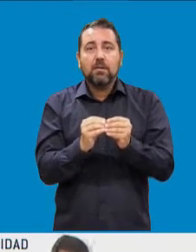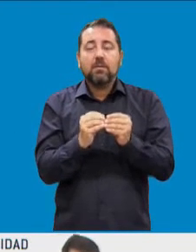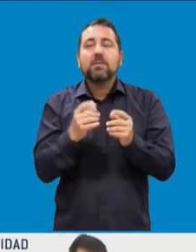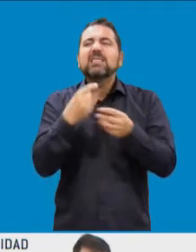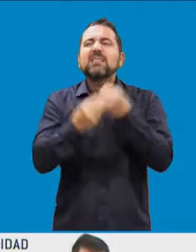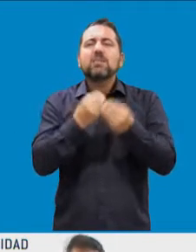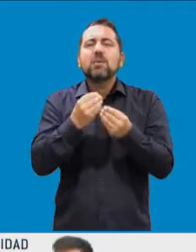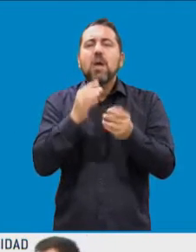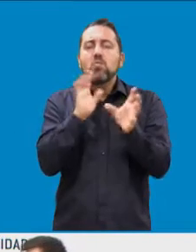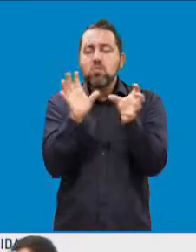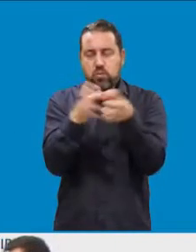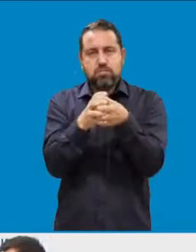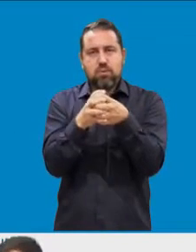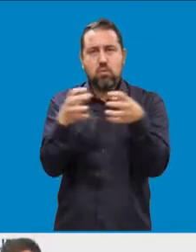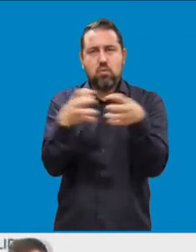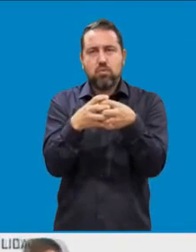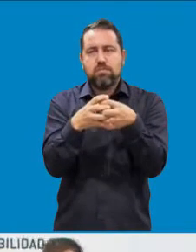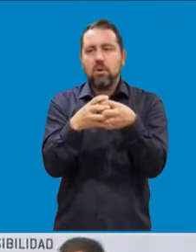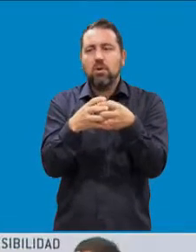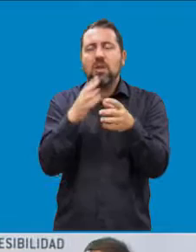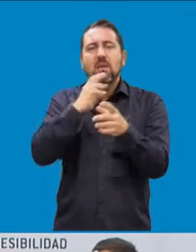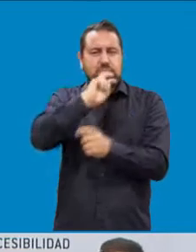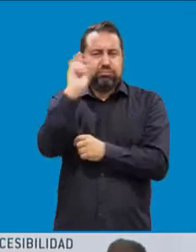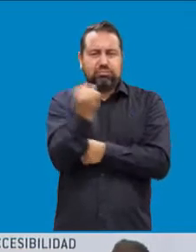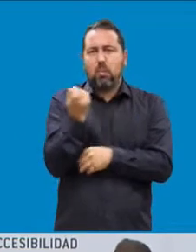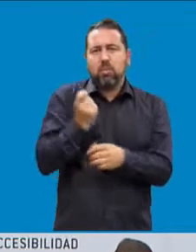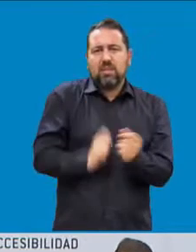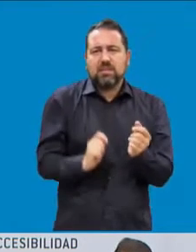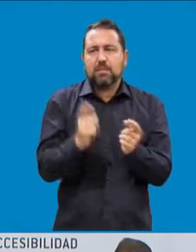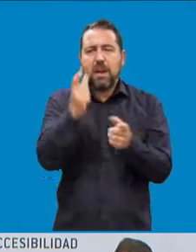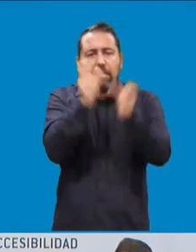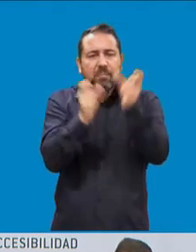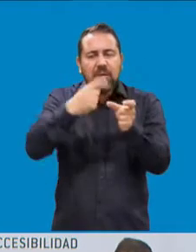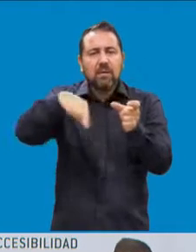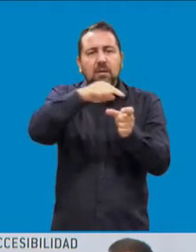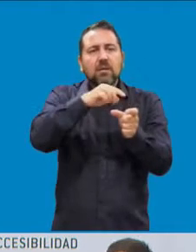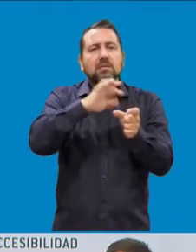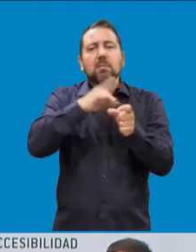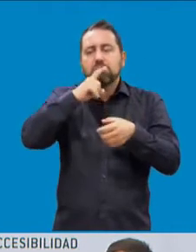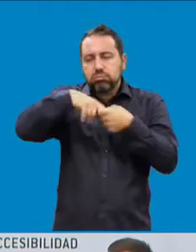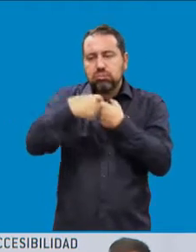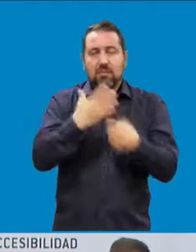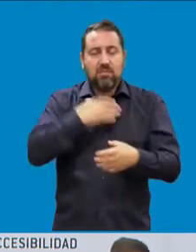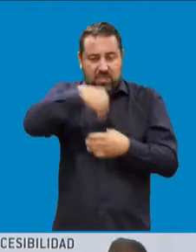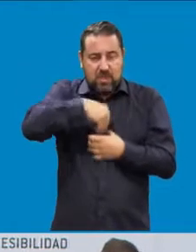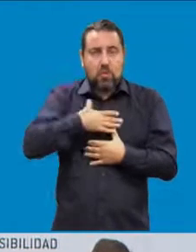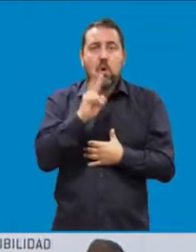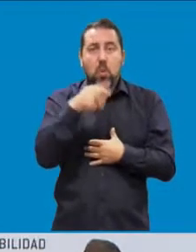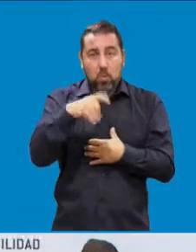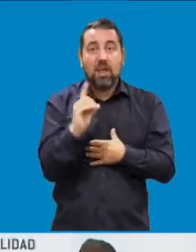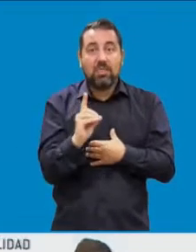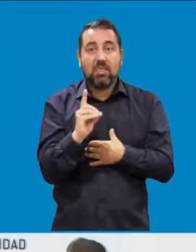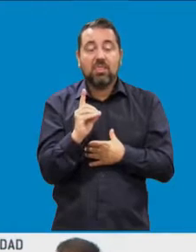hemos desarrollado. Está realizada por un colectivo, un grupo multidisciplinar de